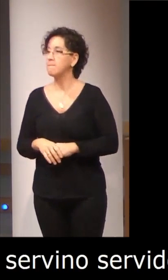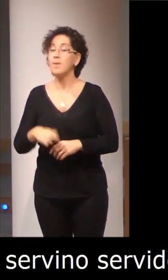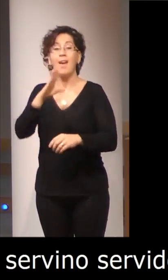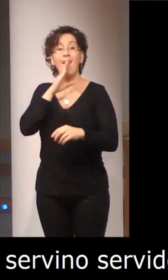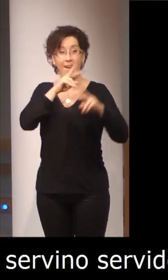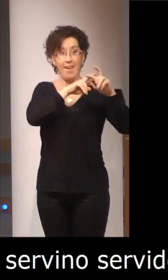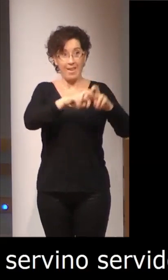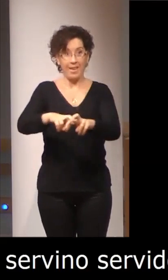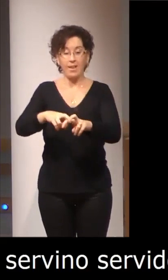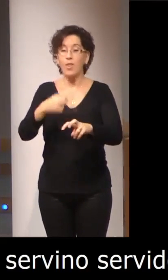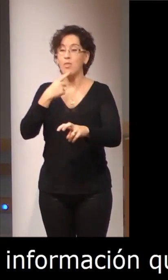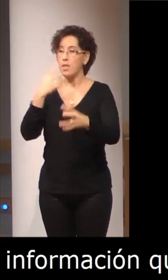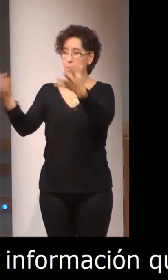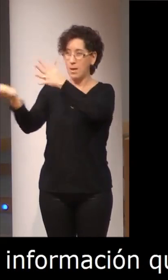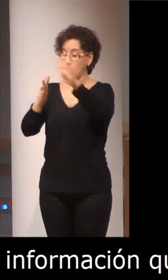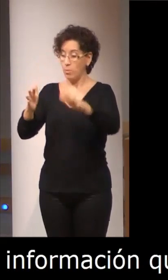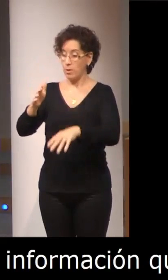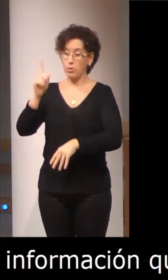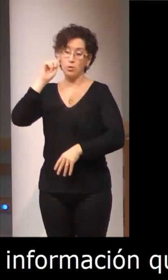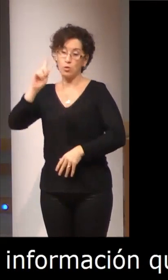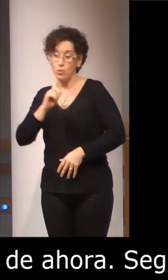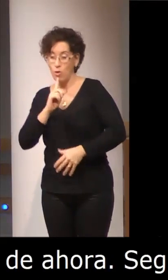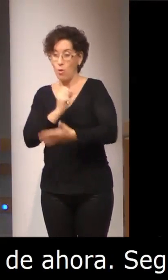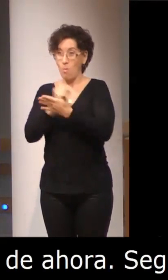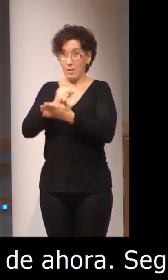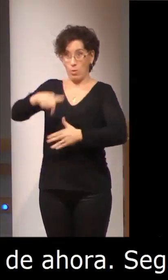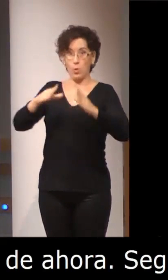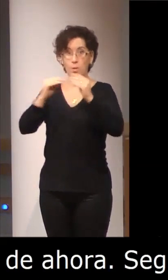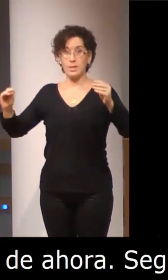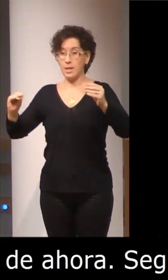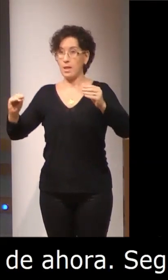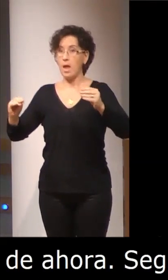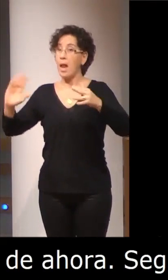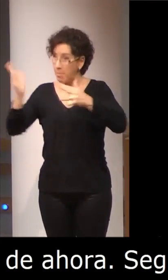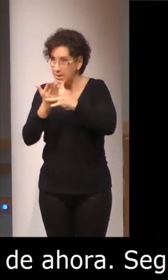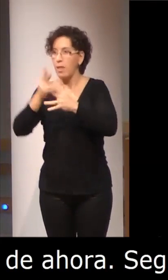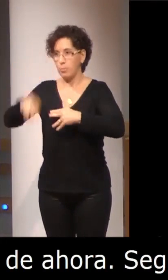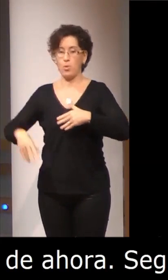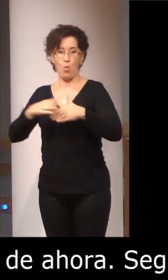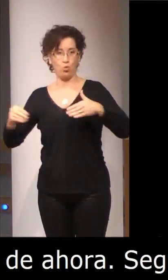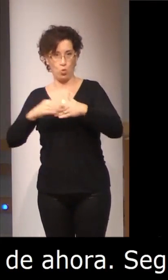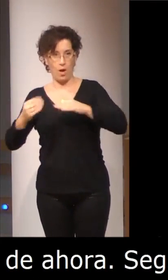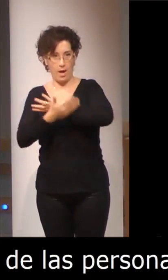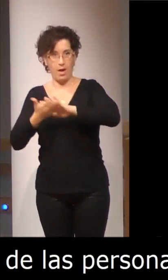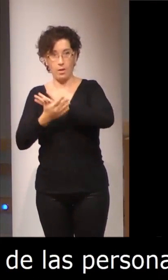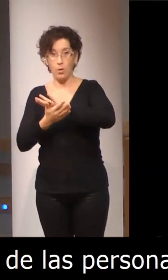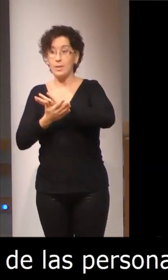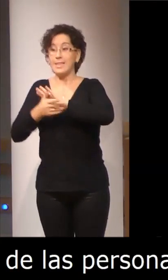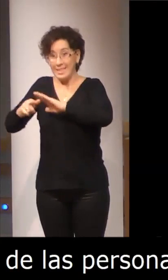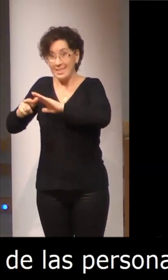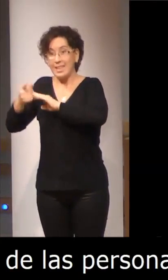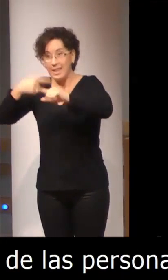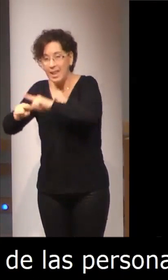ese estudio, casi la mitad de las personas sordas matriculadas en esta universidad es usuaria de la lengua de signos, y un 30% utilizaba